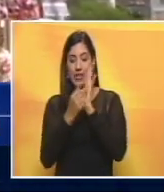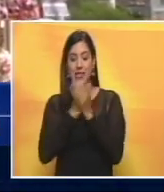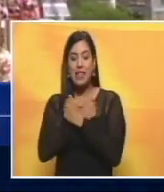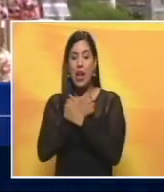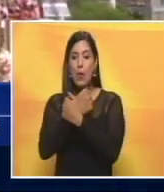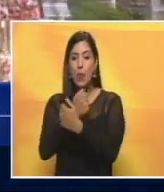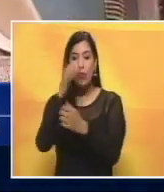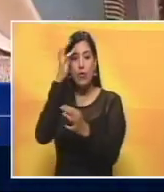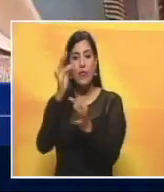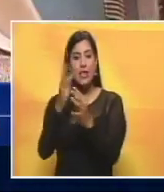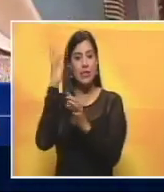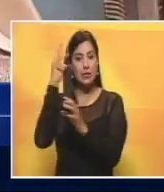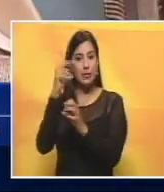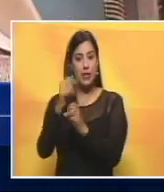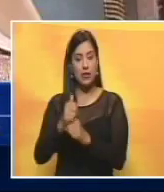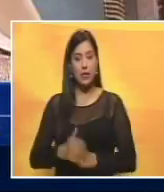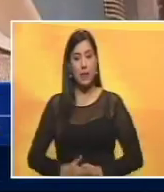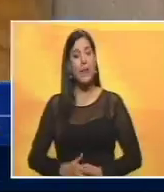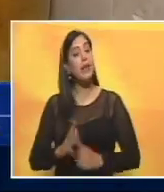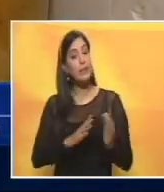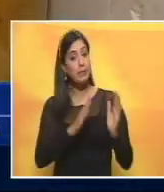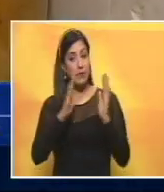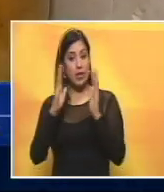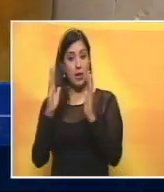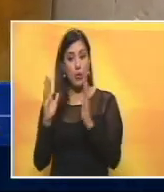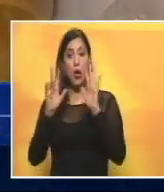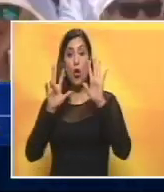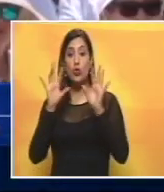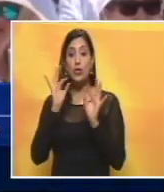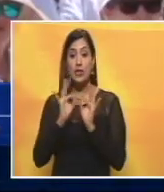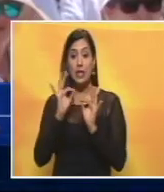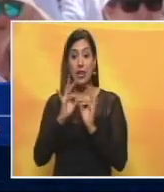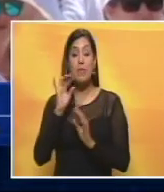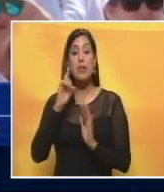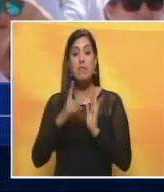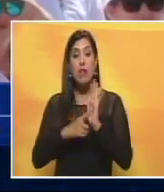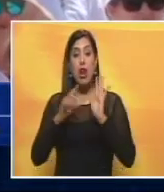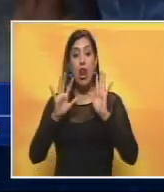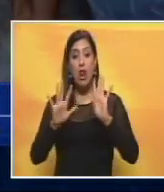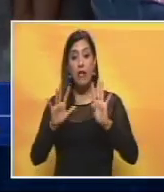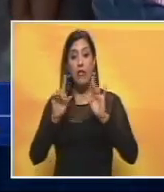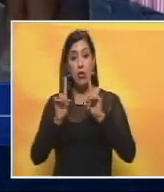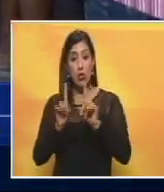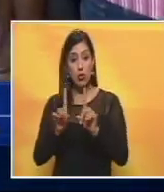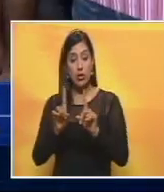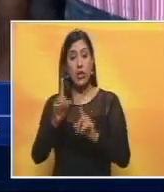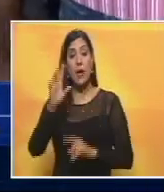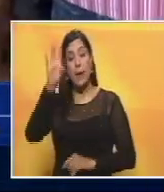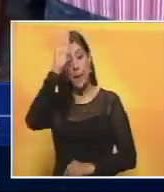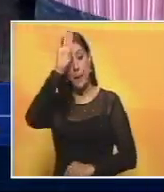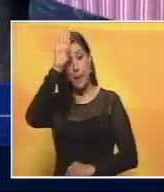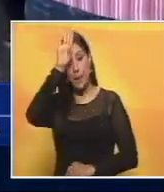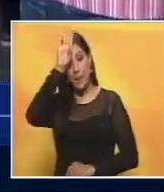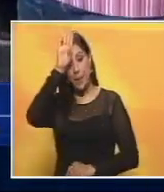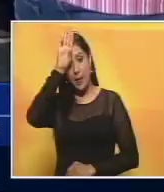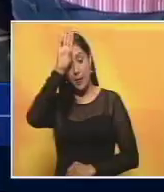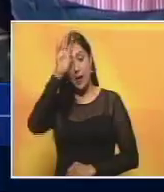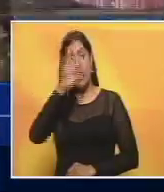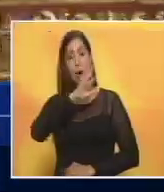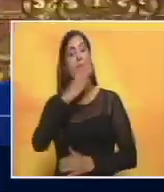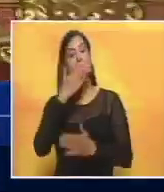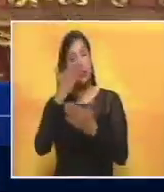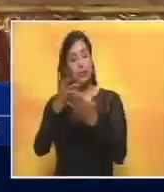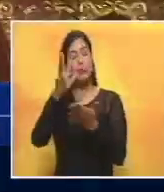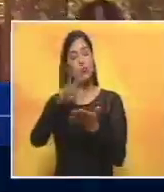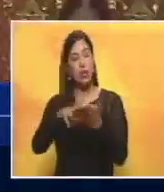amor, fe y esperanza. Posteriormente, el 8 de septiembre de 1911, el Papa Pío X